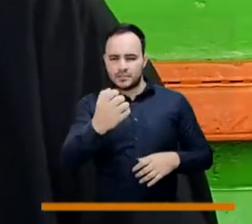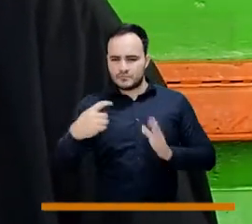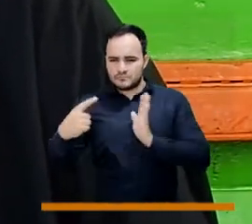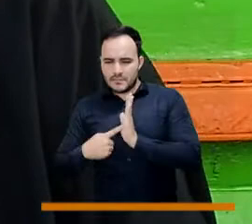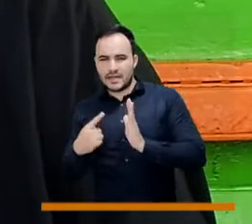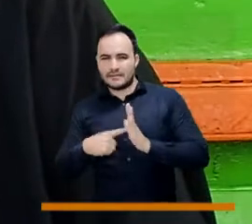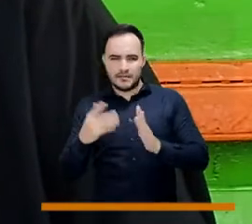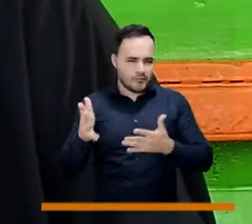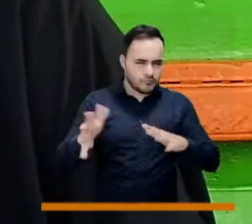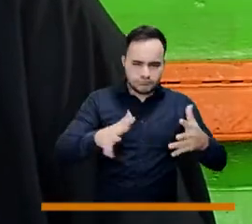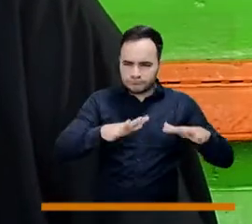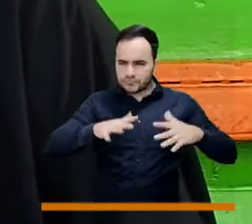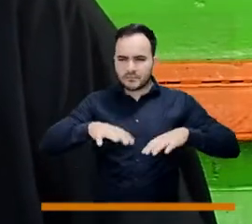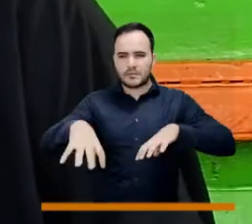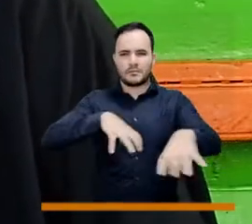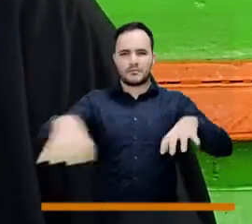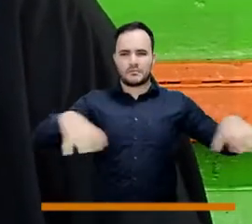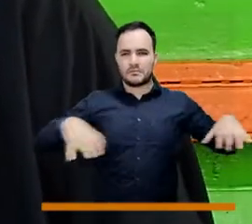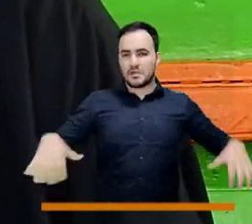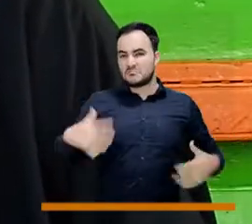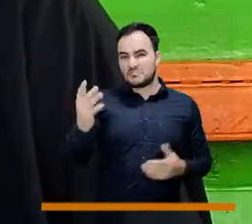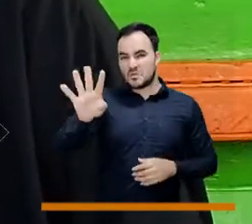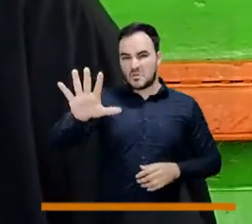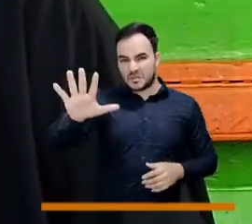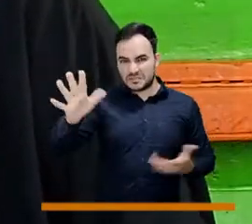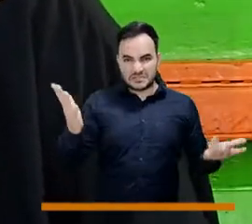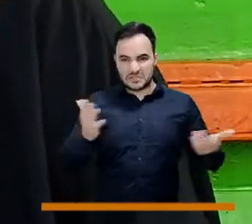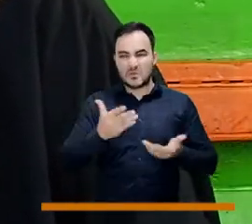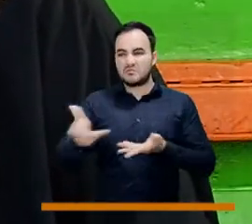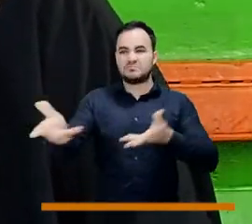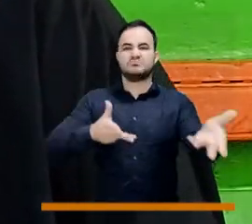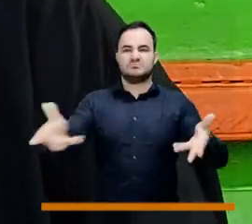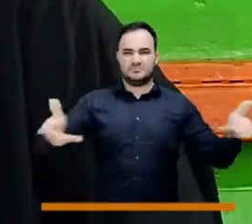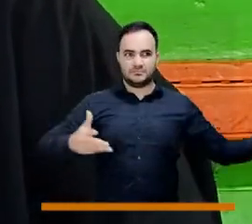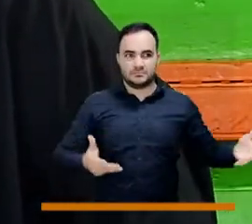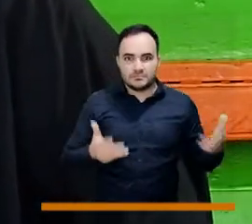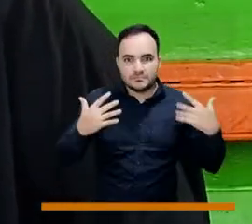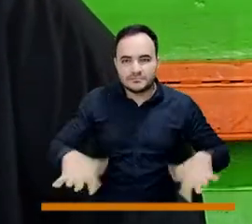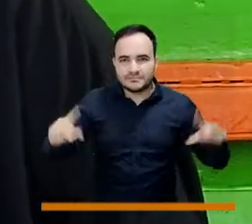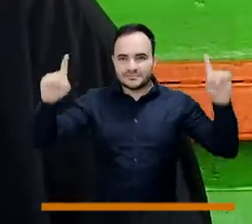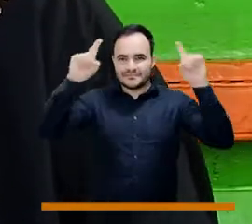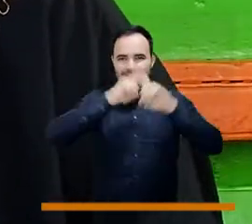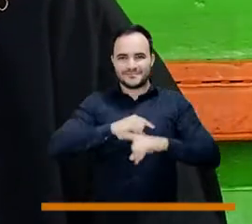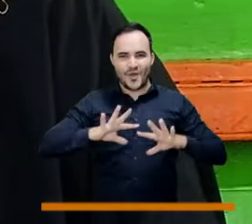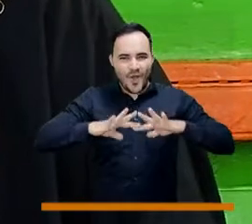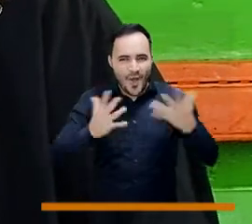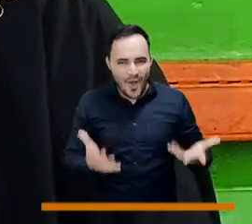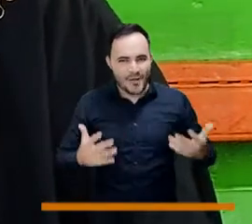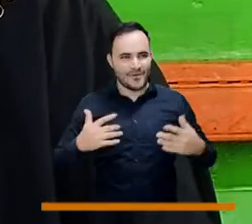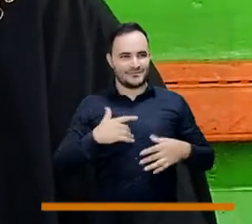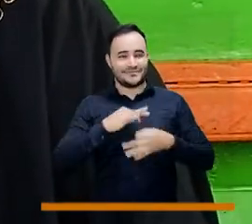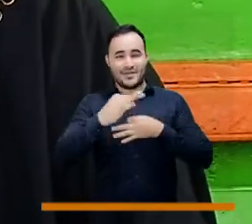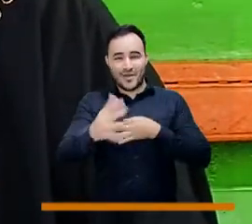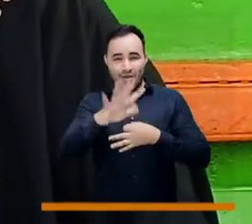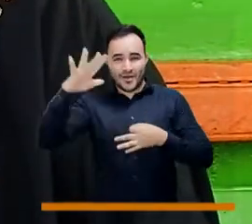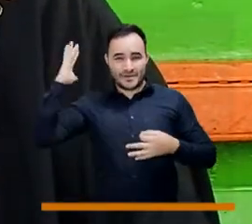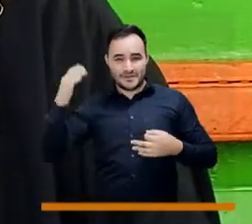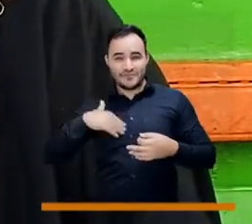1000, de donde pueden resultar 45 lotes para proindiviso. Eso es imposible en un